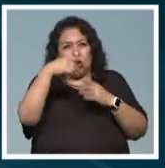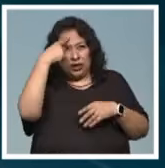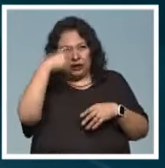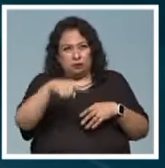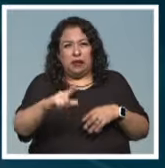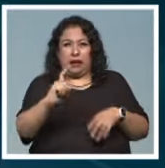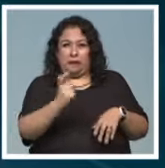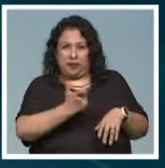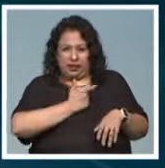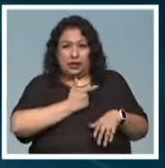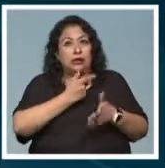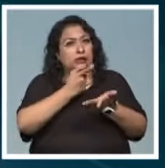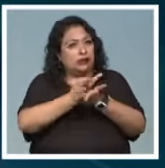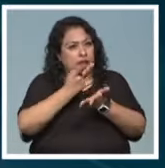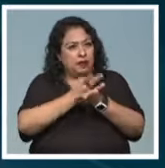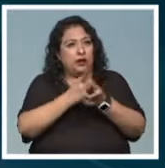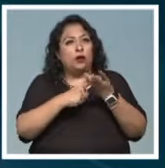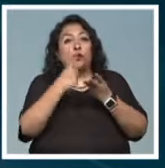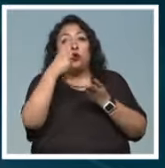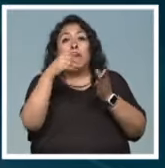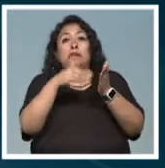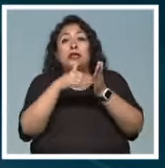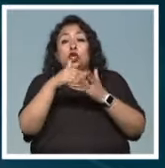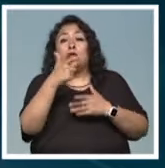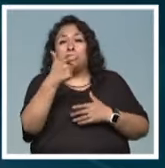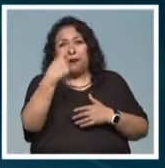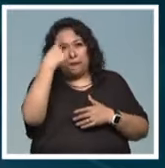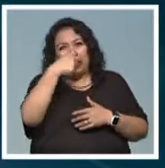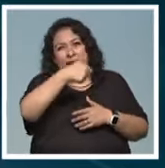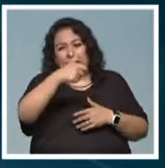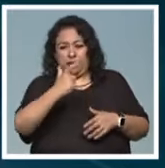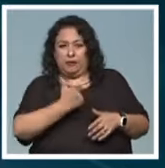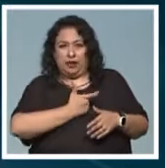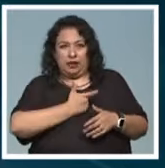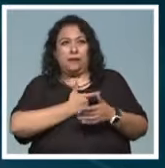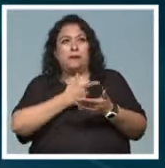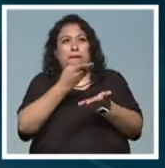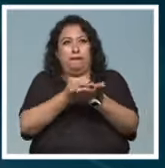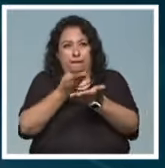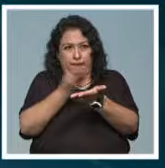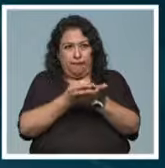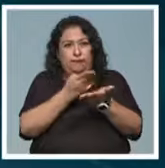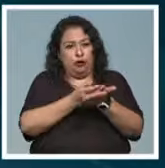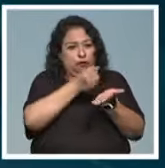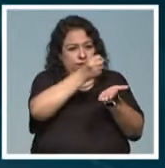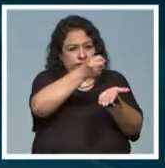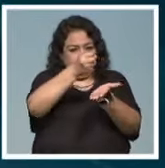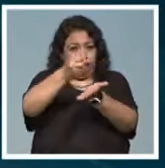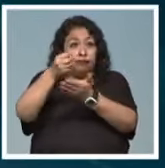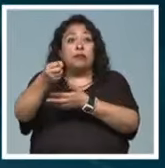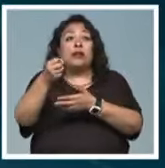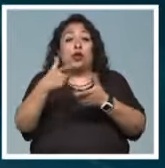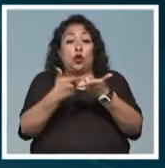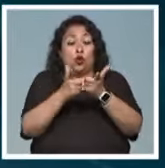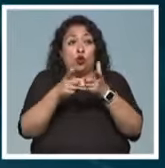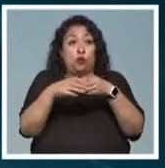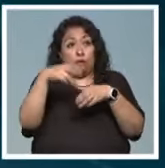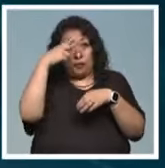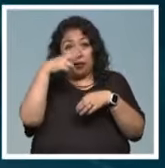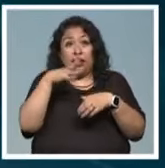cada medallista que gane plata y 1 millón de pesos para cada medallista que obtenga el bronce. La delegación mexicana cuenta